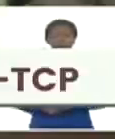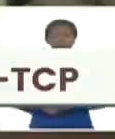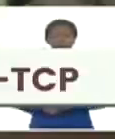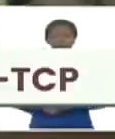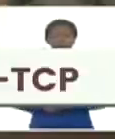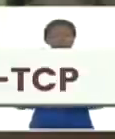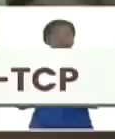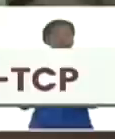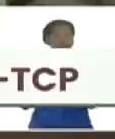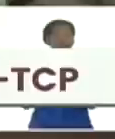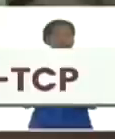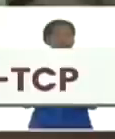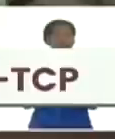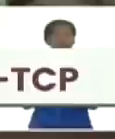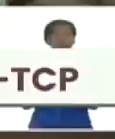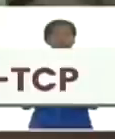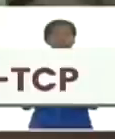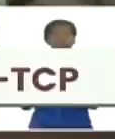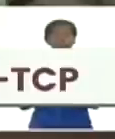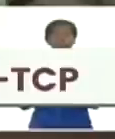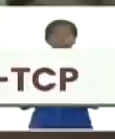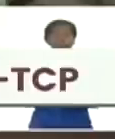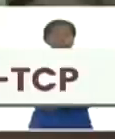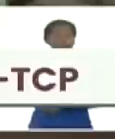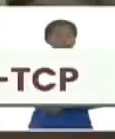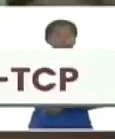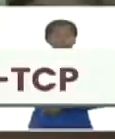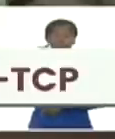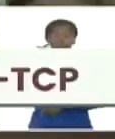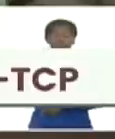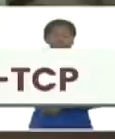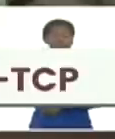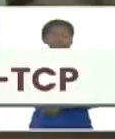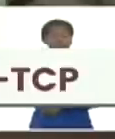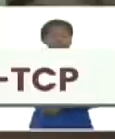sigue empobreciendo al pueblo de Cuba.